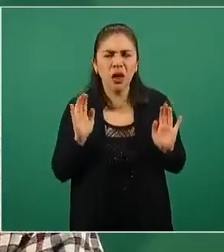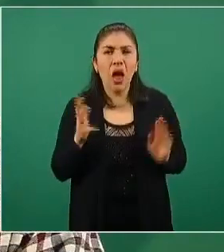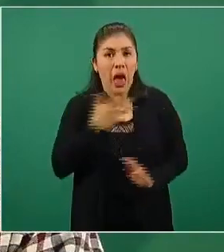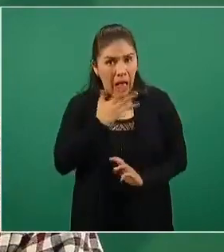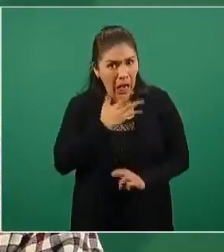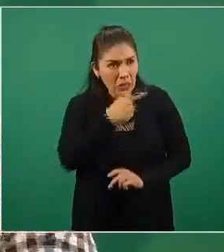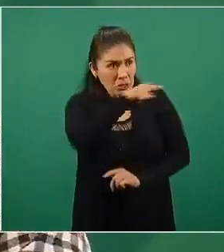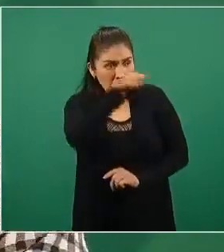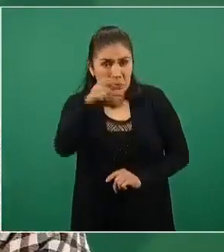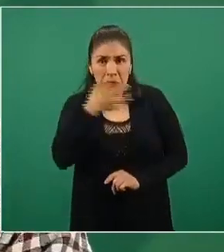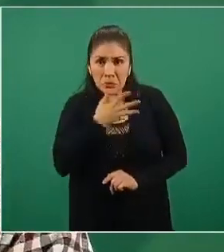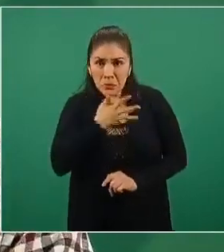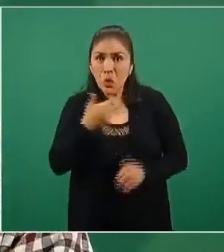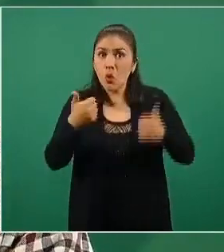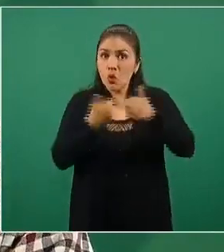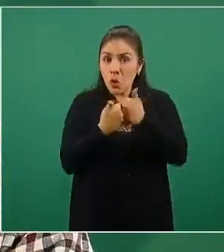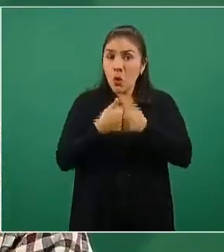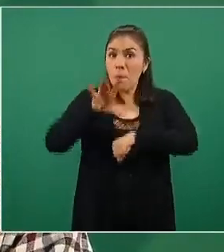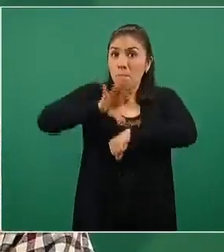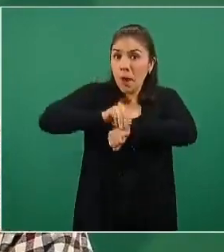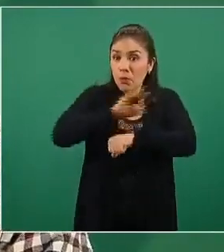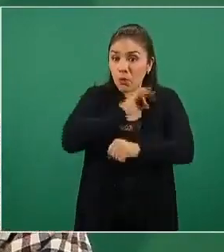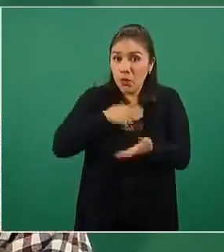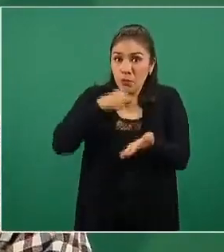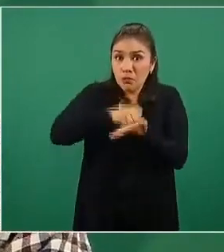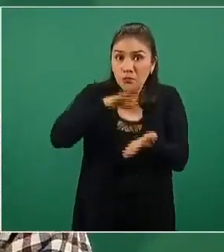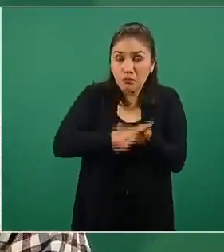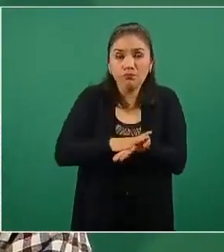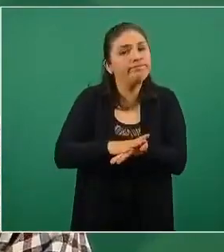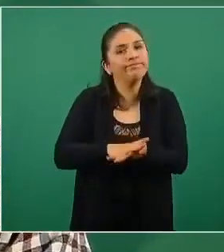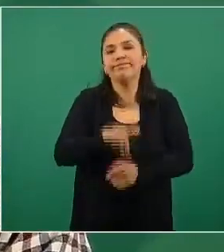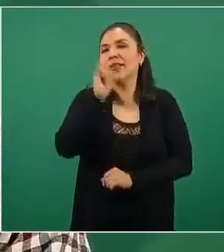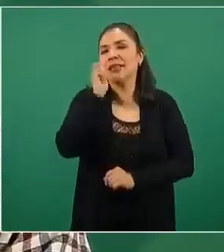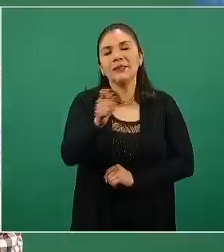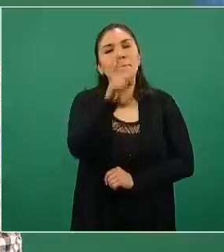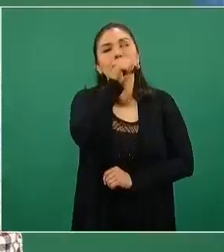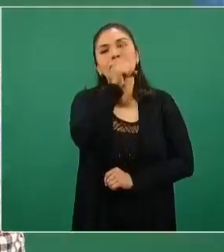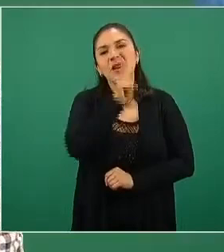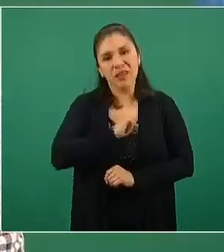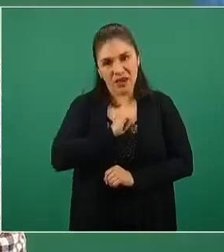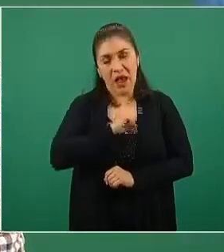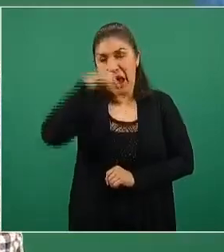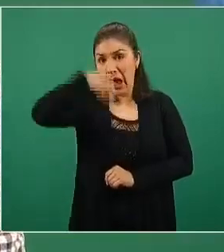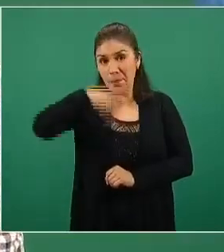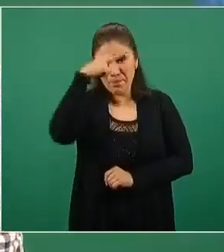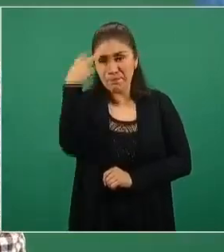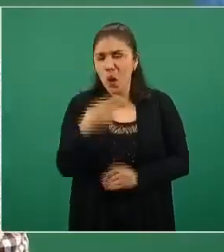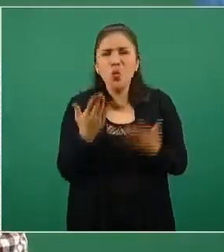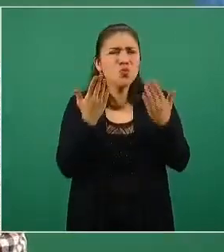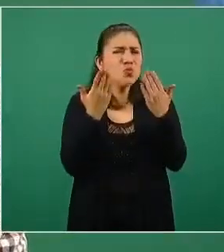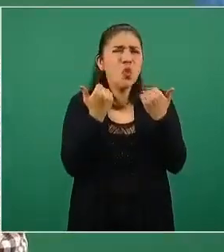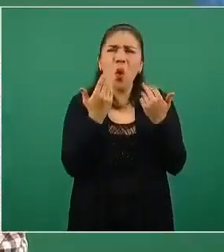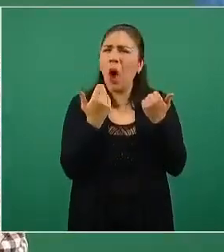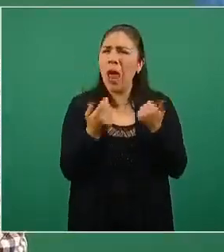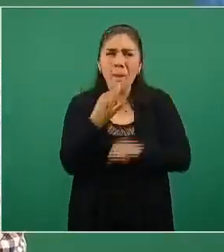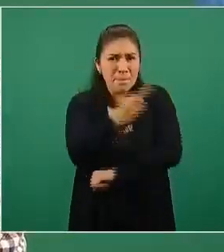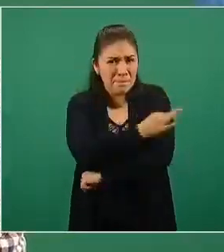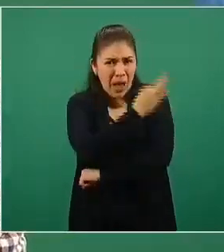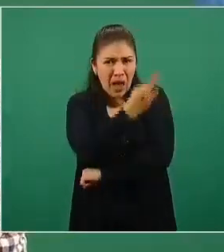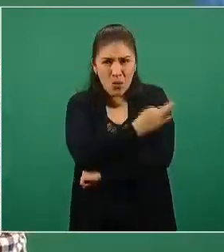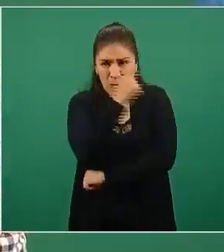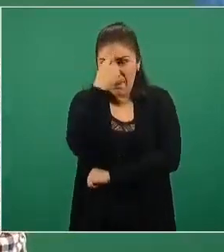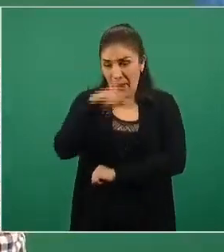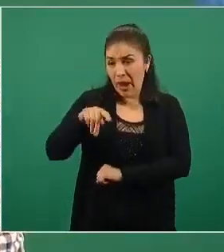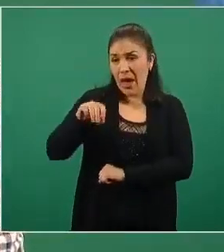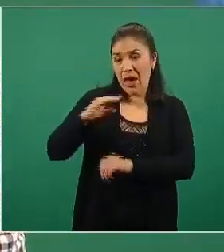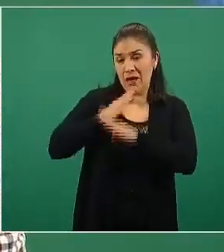estar disponible y que le pida registrarse es un intento de fraude. En México no hay ninguna vacuna contra el